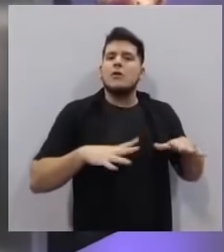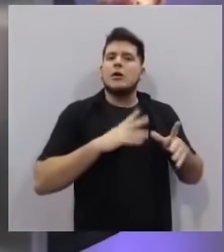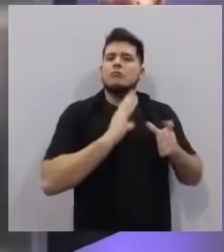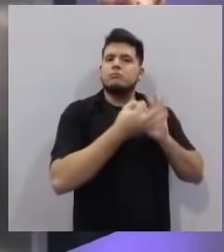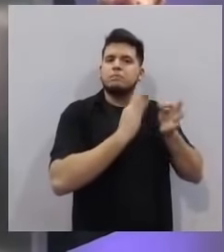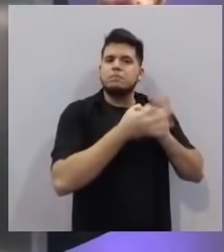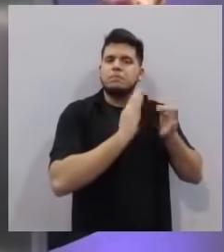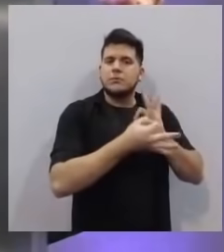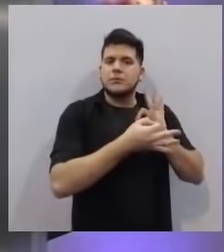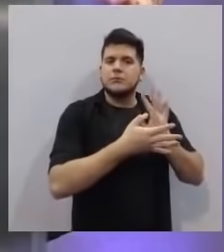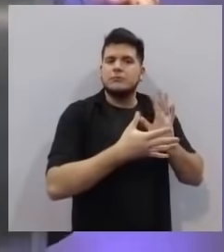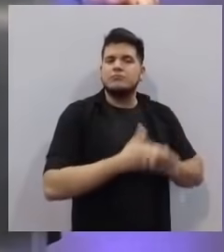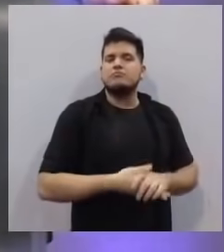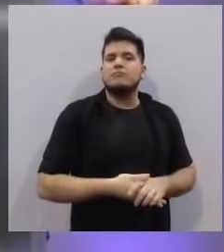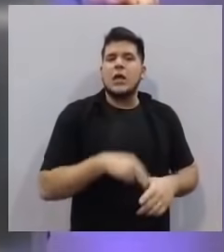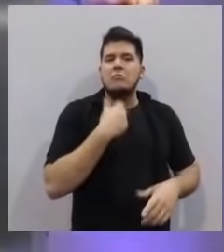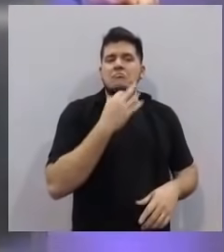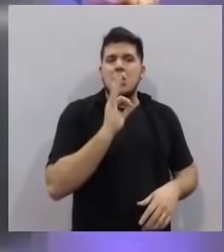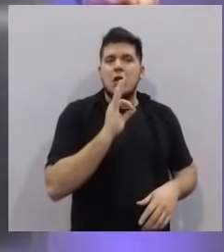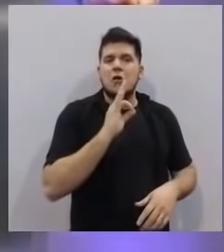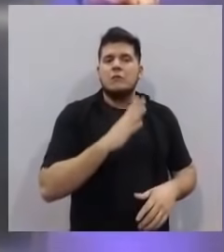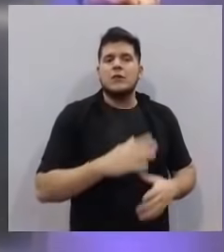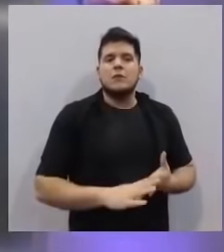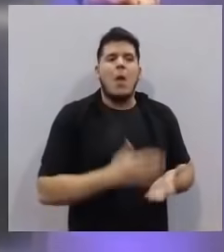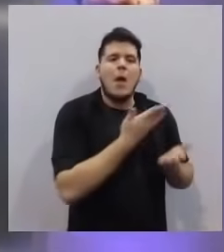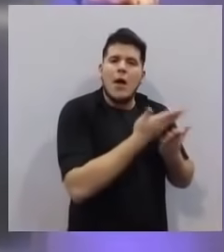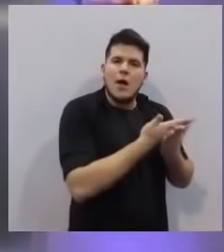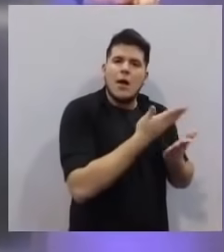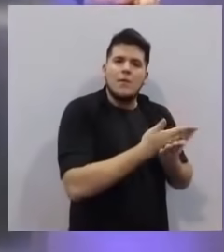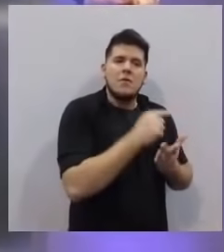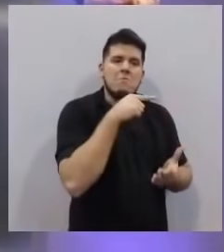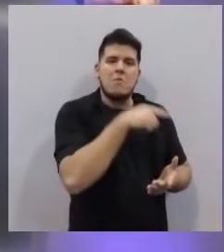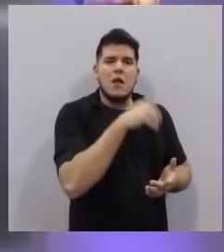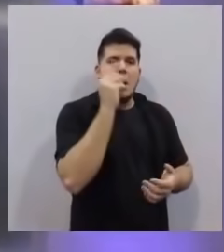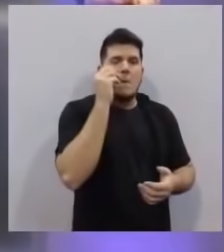y el padre les le repartió los bienes